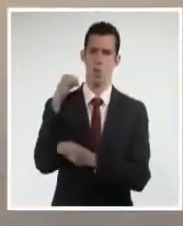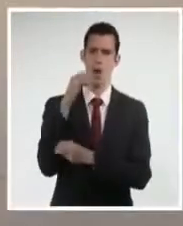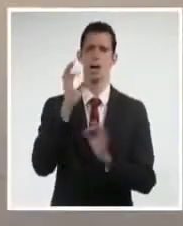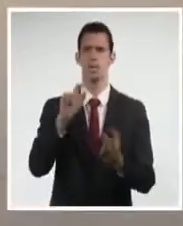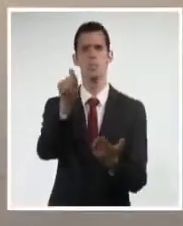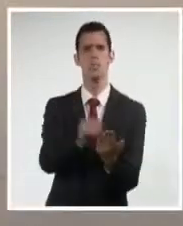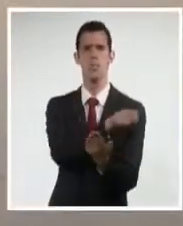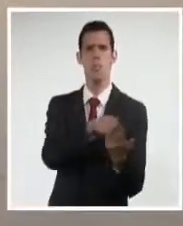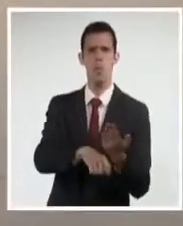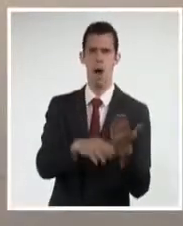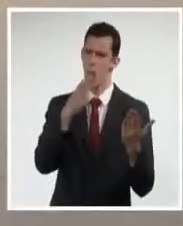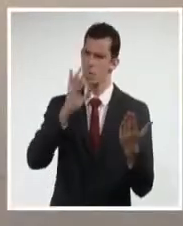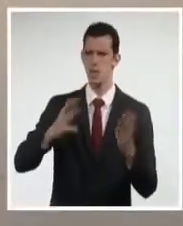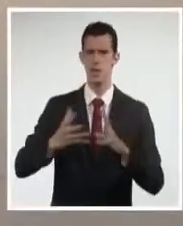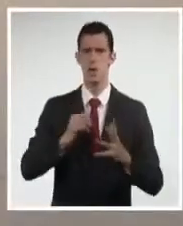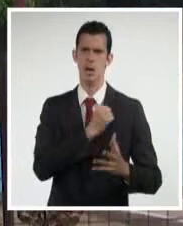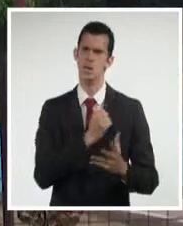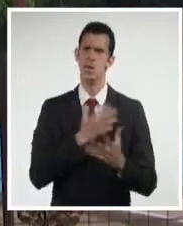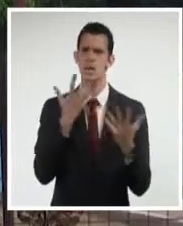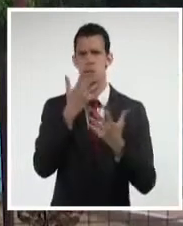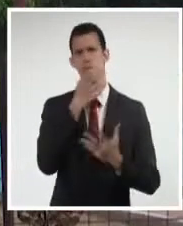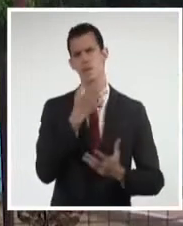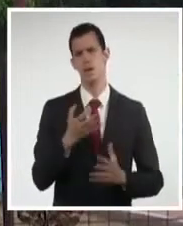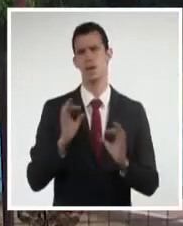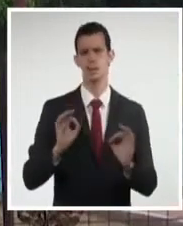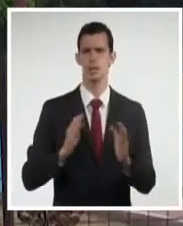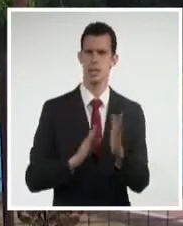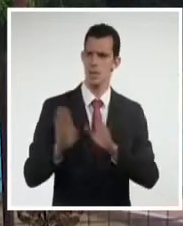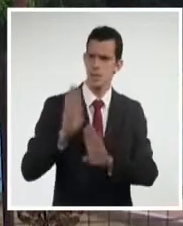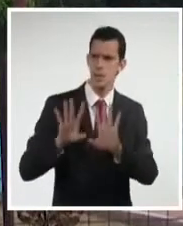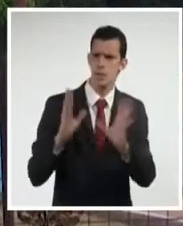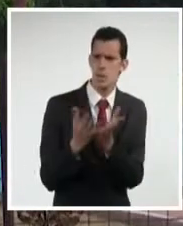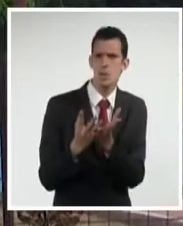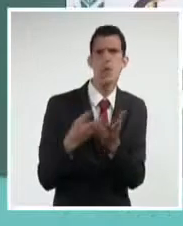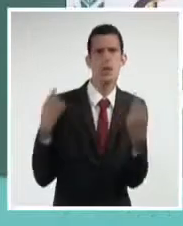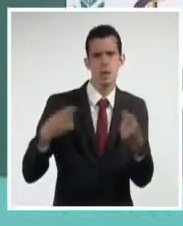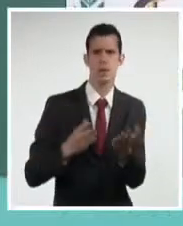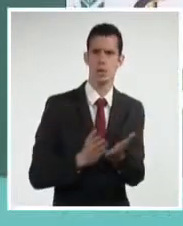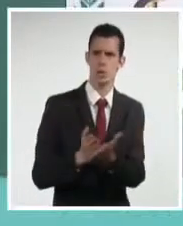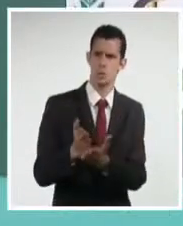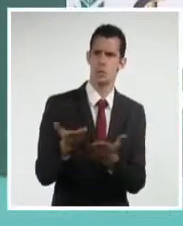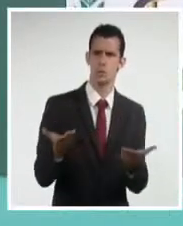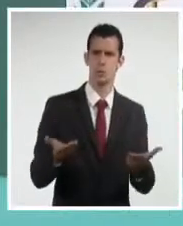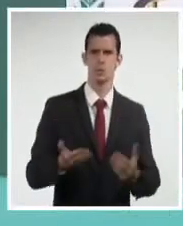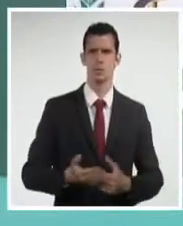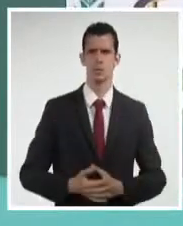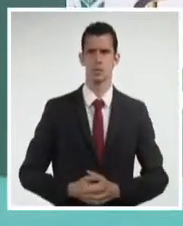Fidel, que es el que tenemos que defender. Es un concepto amplio, realmente